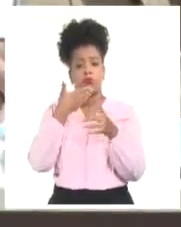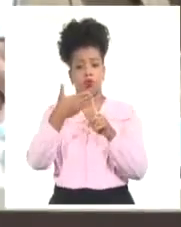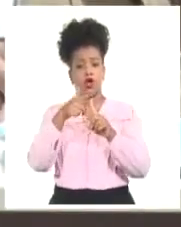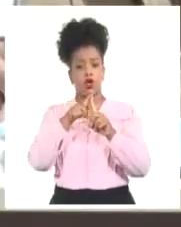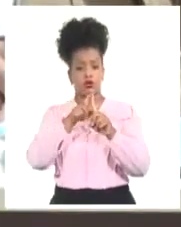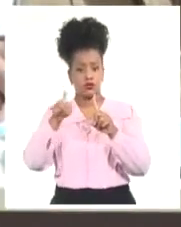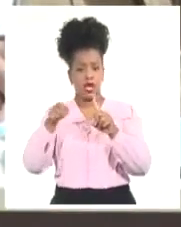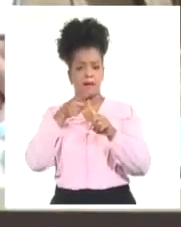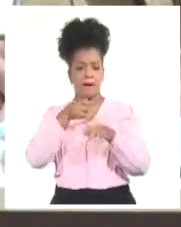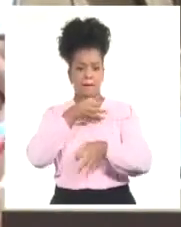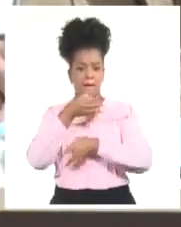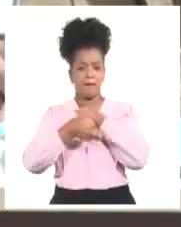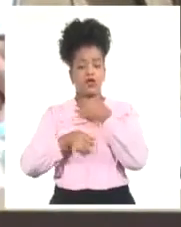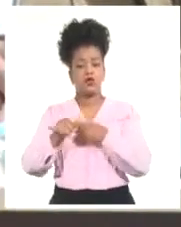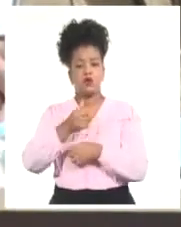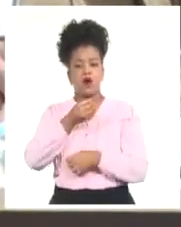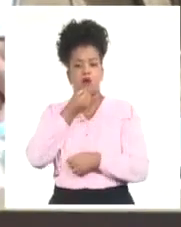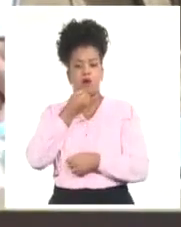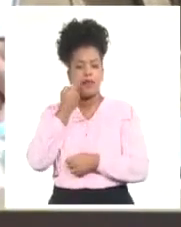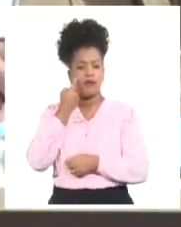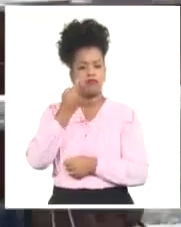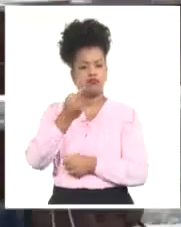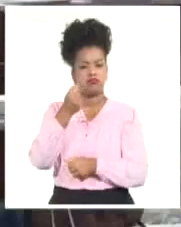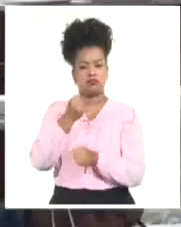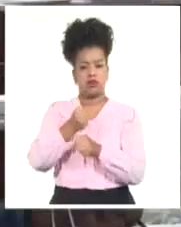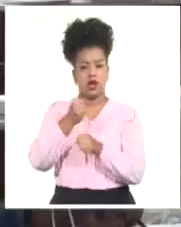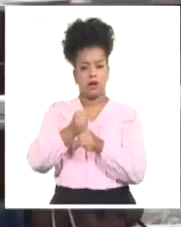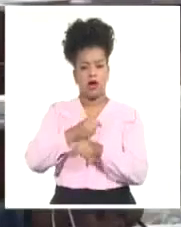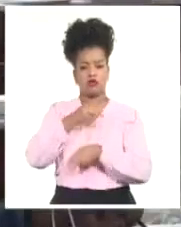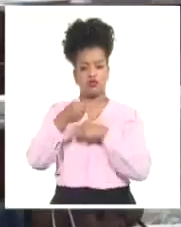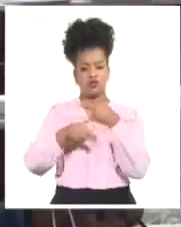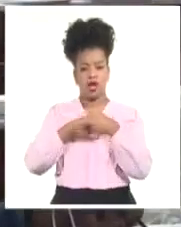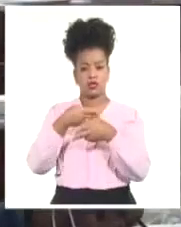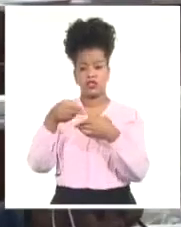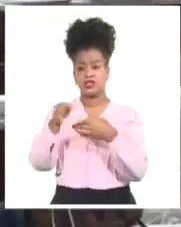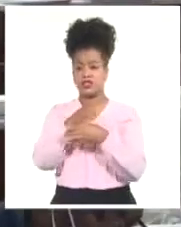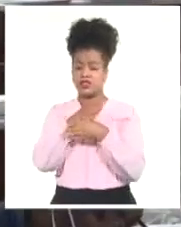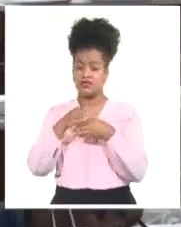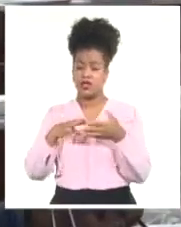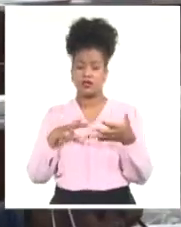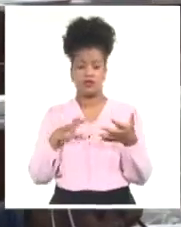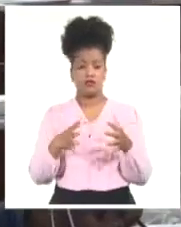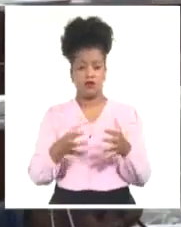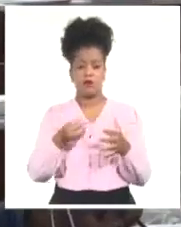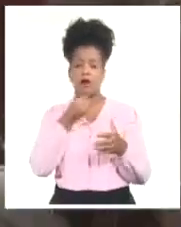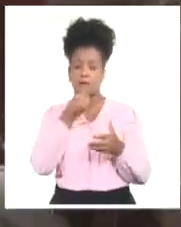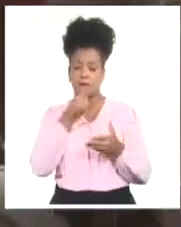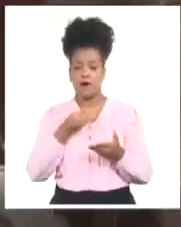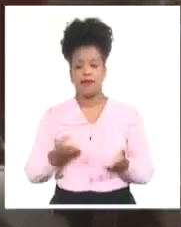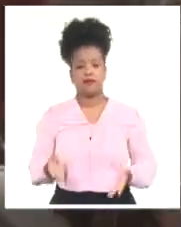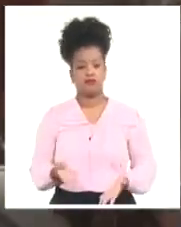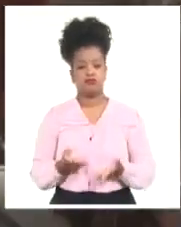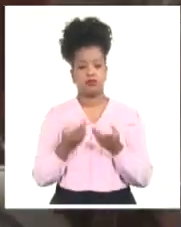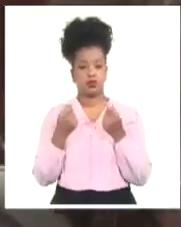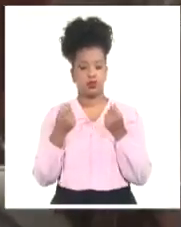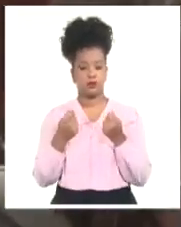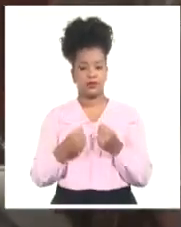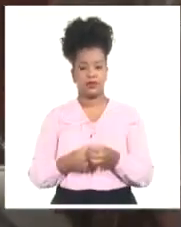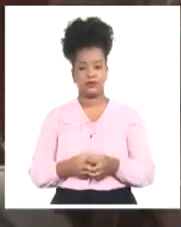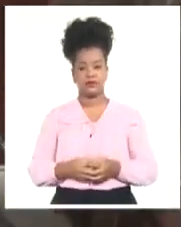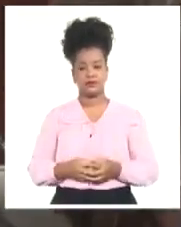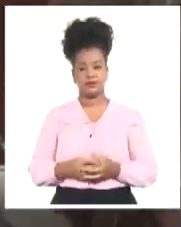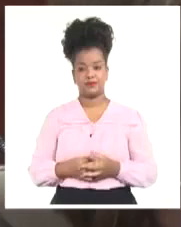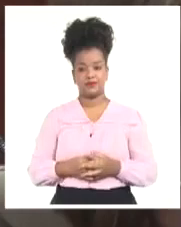analizados. También permitió conocer el trabajo que se realiza desde los diferentes organismos para impulsar la economía. Yo creo que no